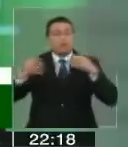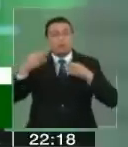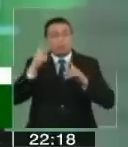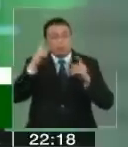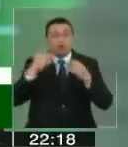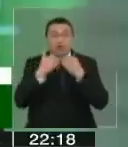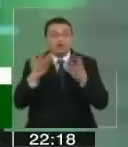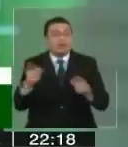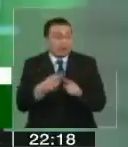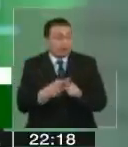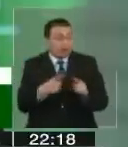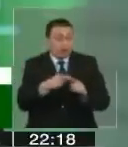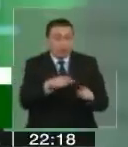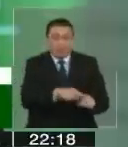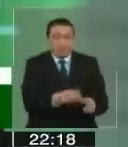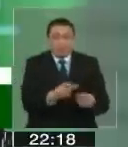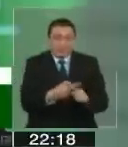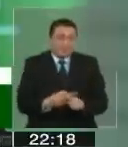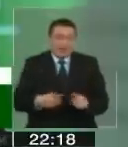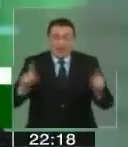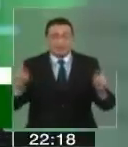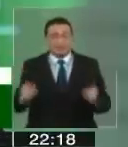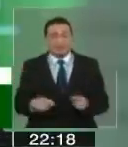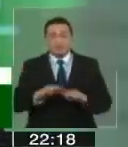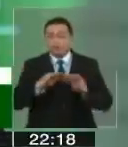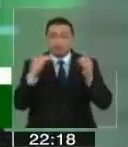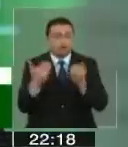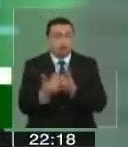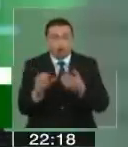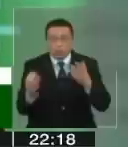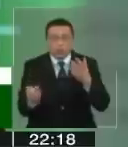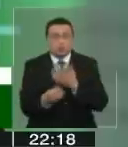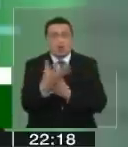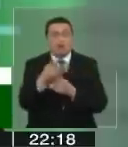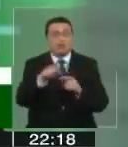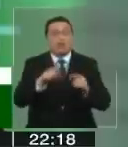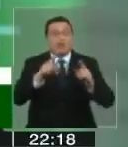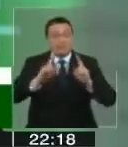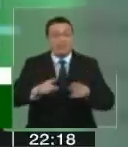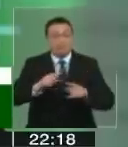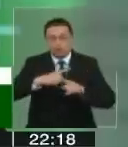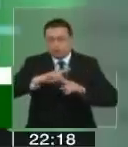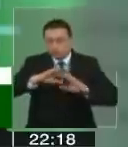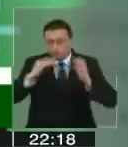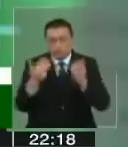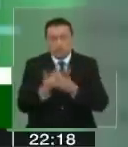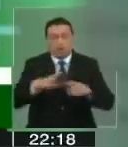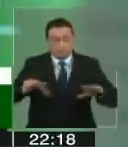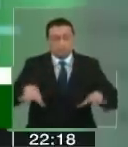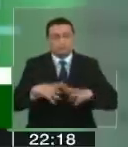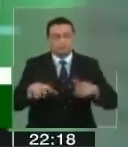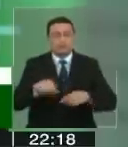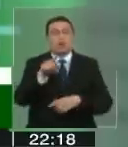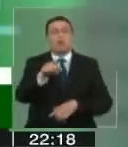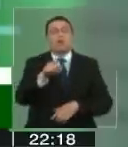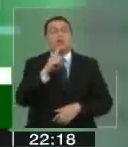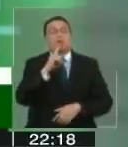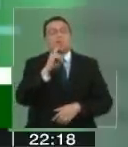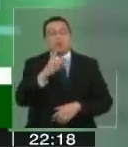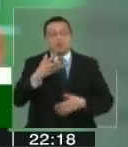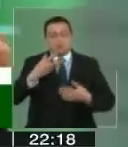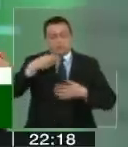hayan traspasado el resto de la familia. Todo es nuevo, tú tienes que innovar con todo, entonces salir, sacar muy tu parte